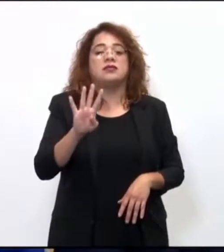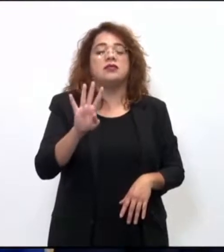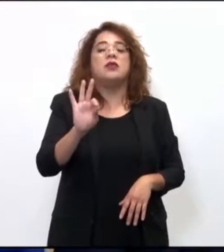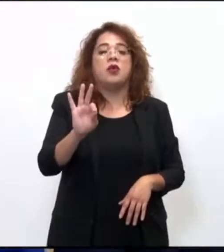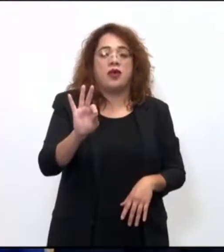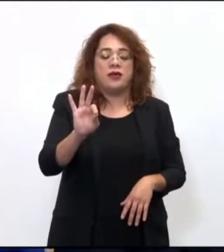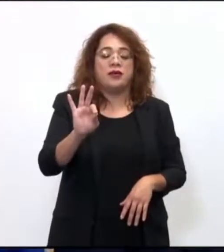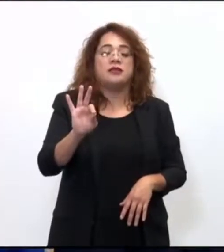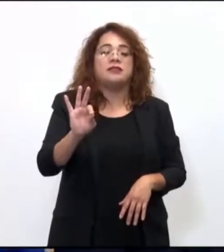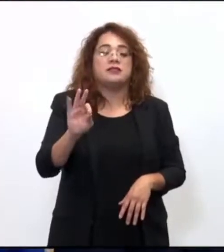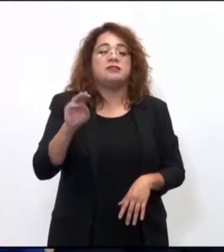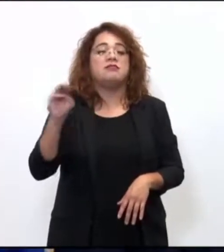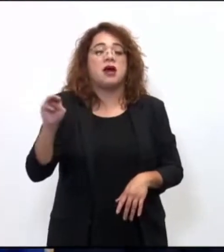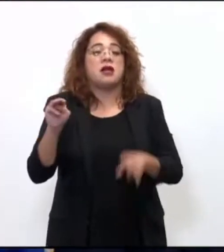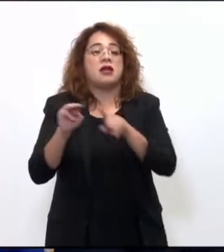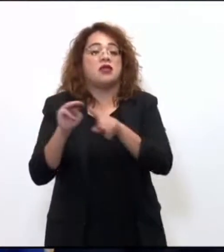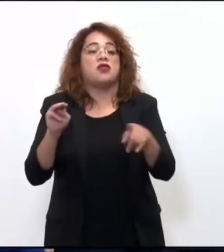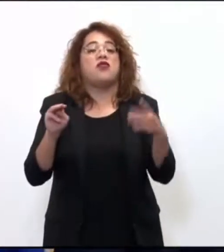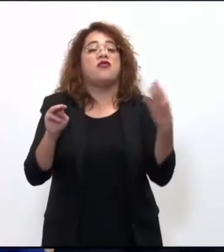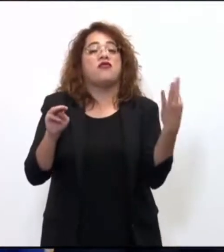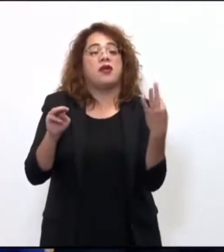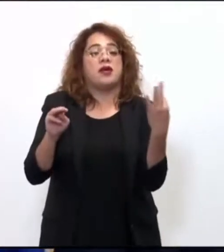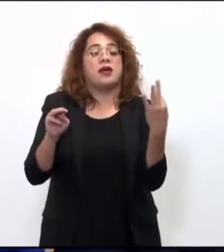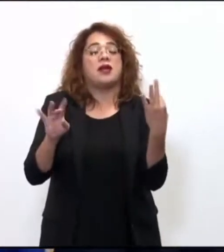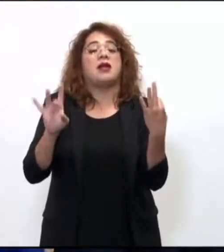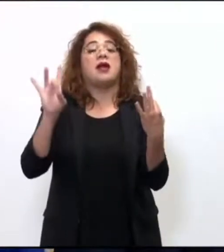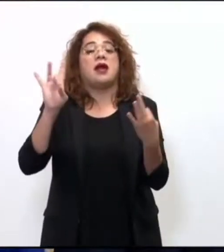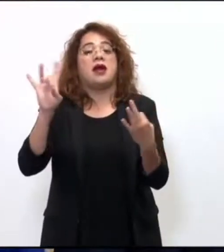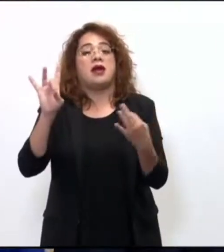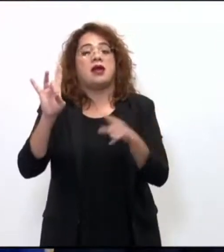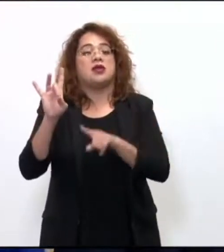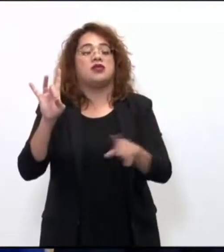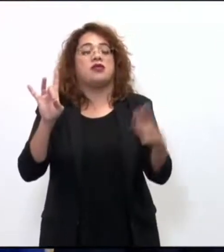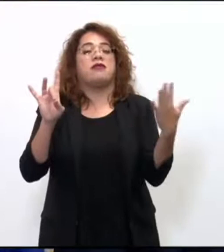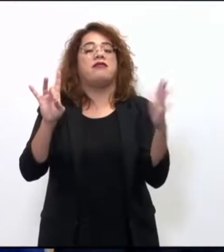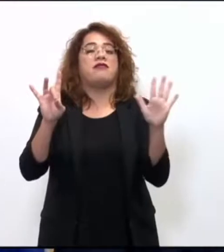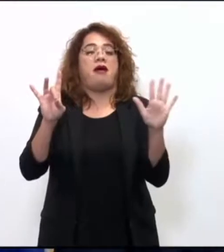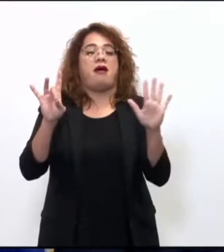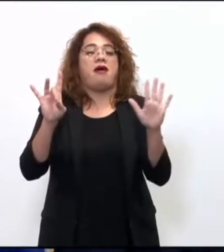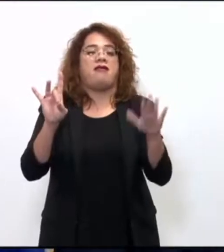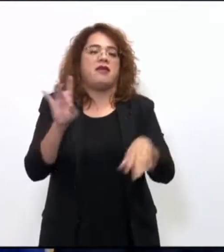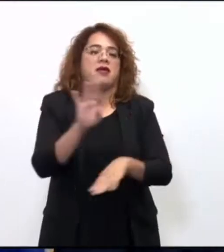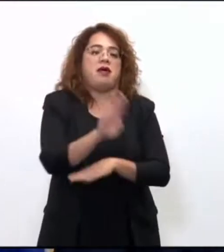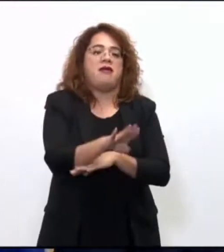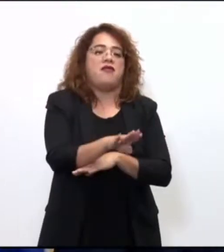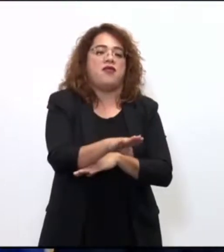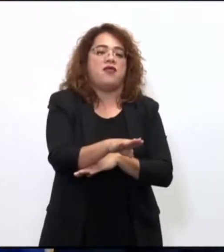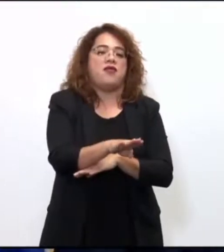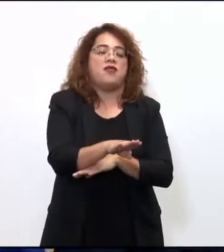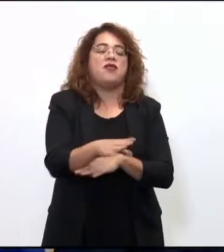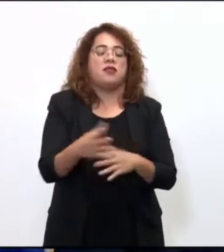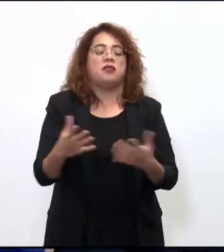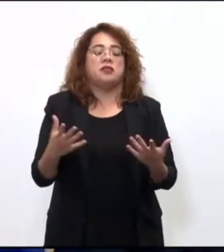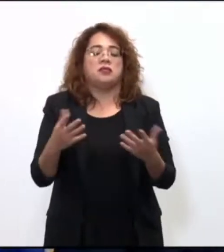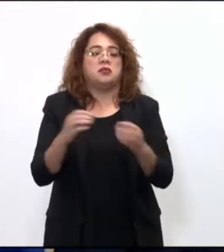562-570-4249. De lunes a viernes de 8 de la mañana a 5 de la tarde para más